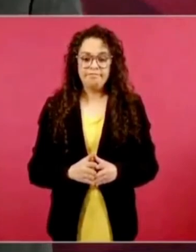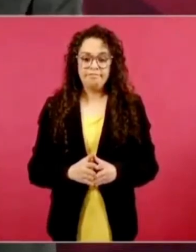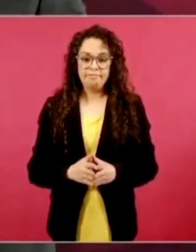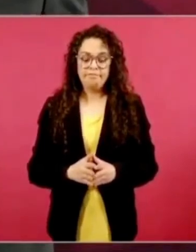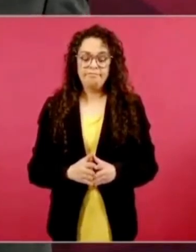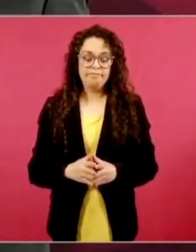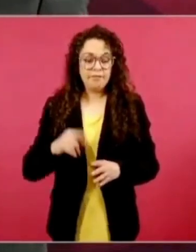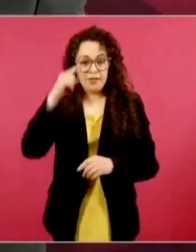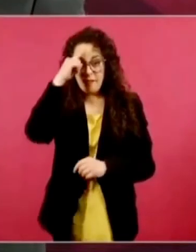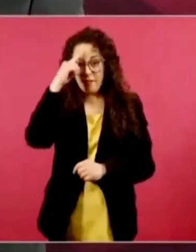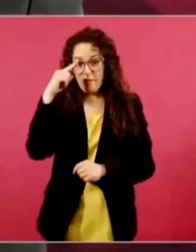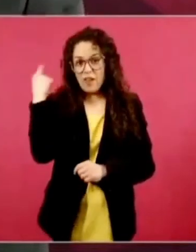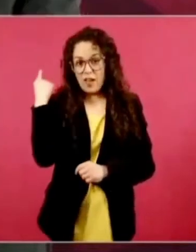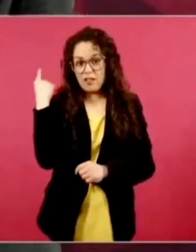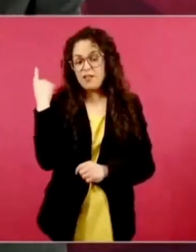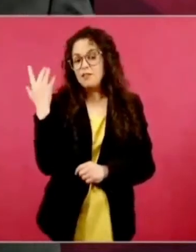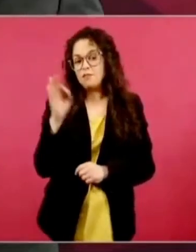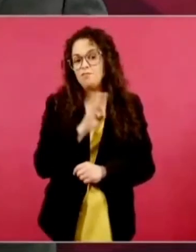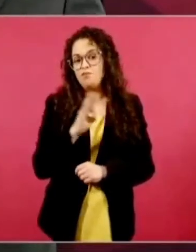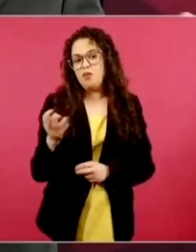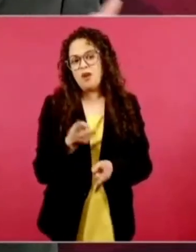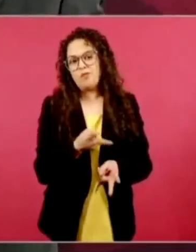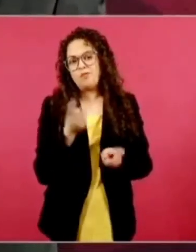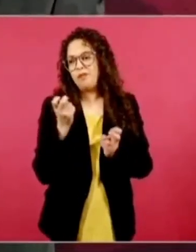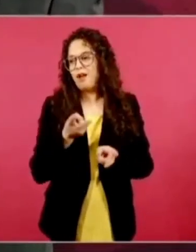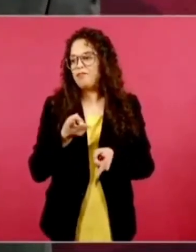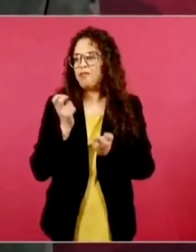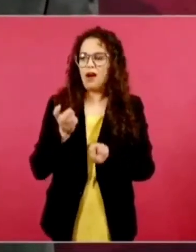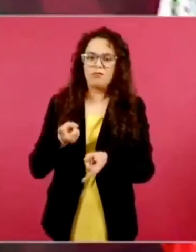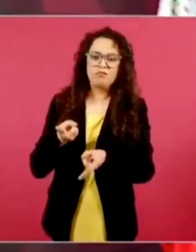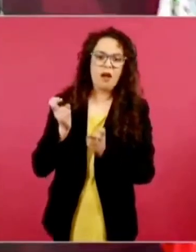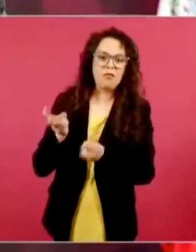saquear, robar, porque tampoco se puede hablar